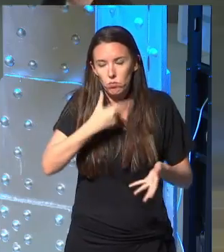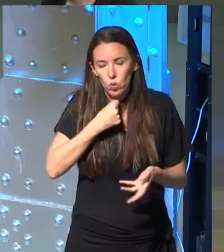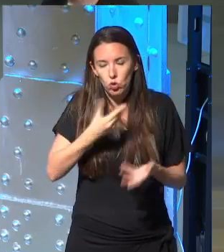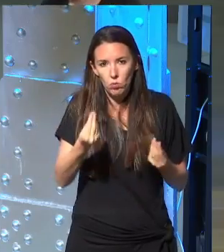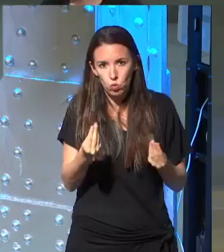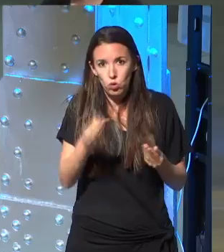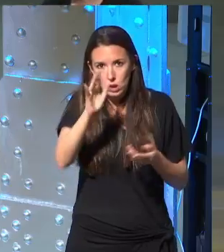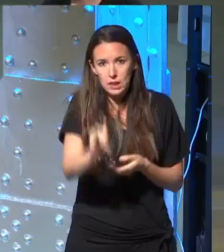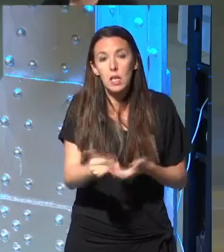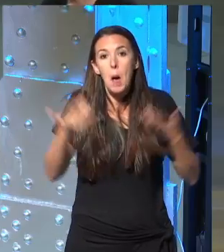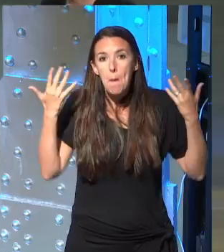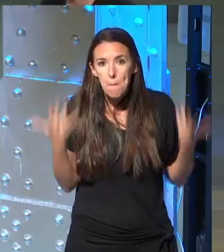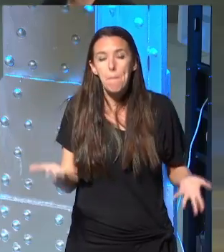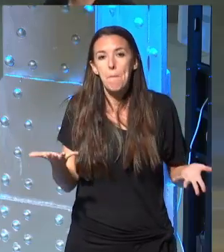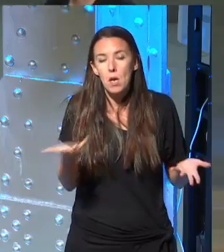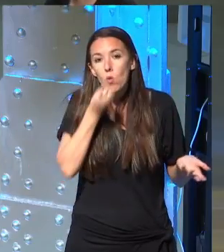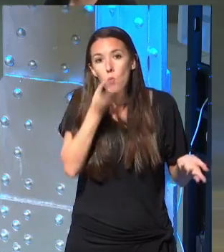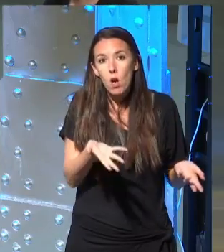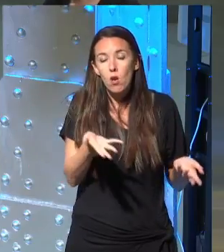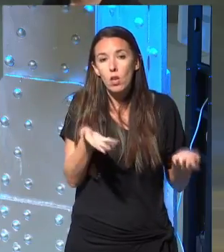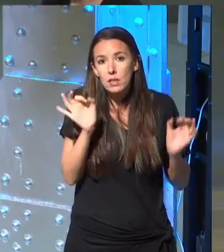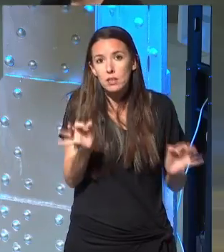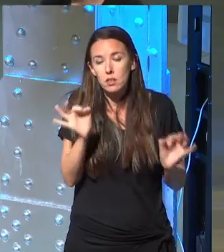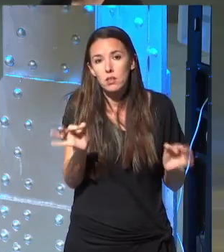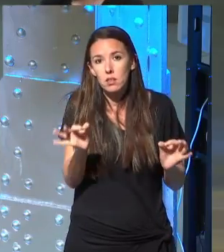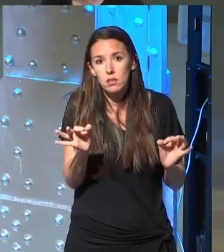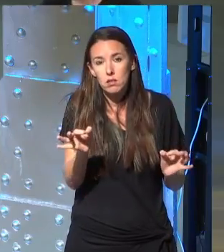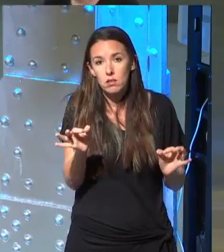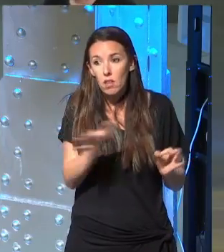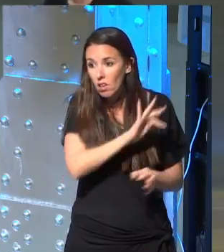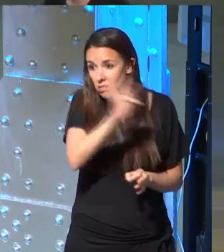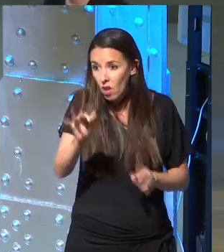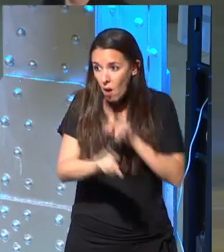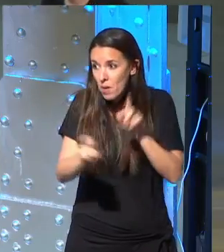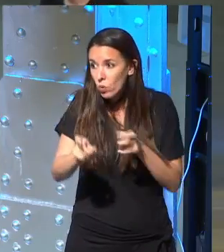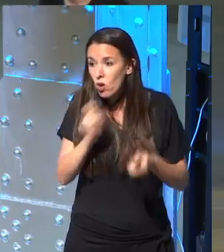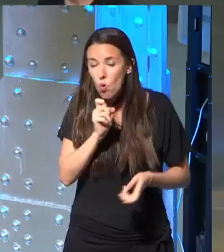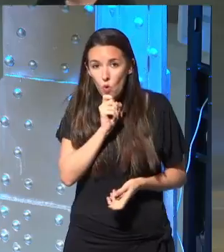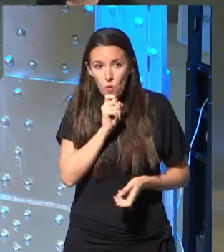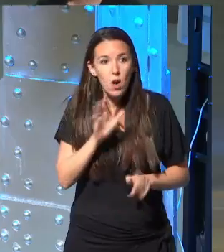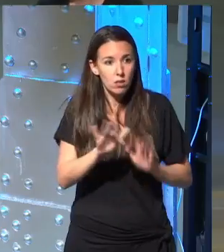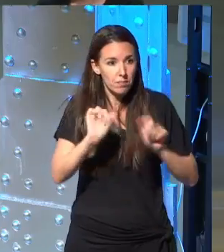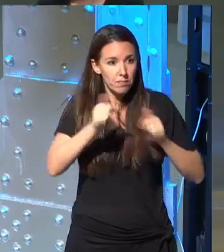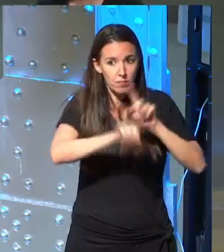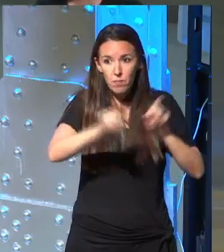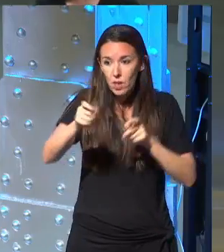mucho. Pero bueno, pues esto es... ¿Damos turno a preguntas?